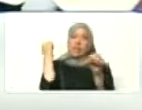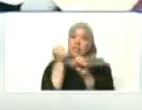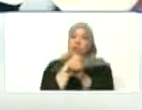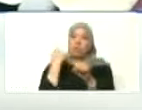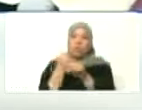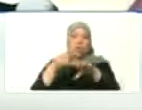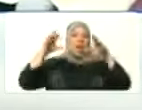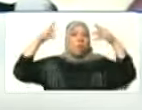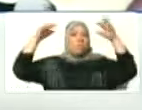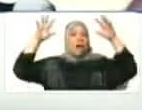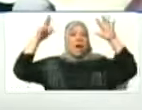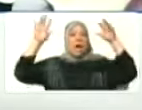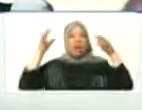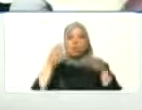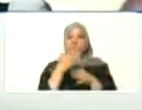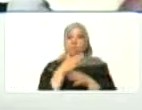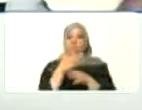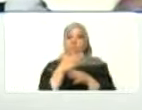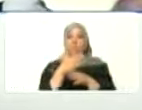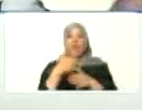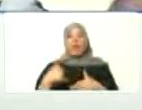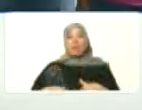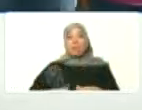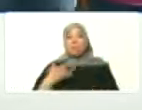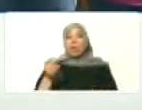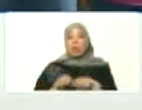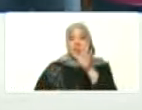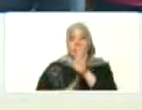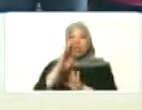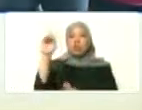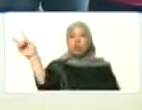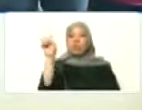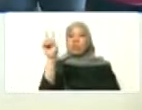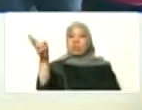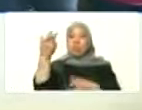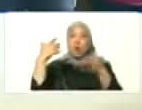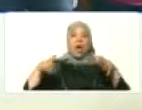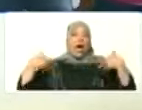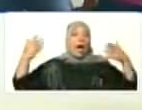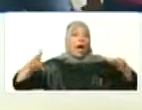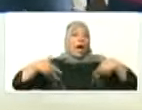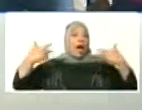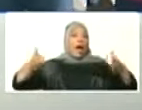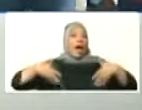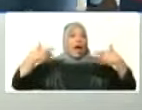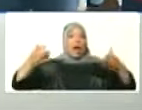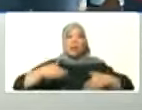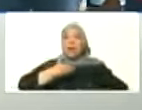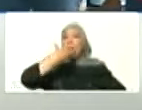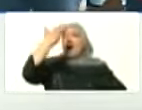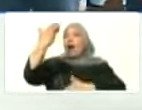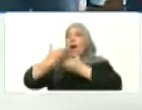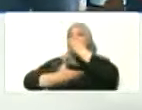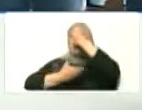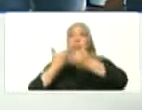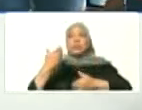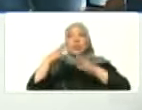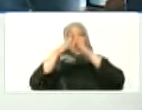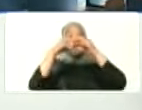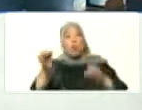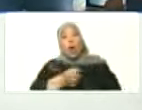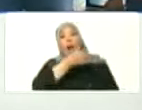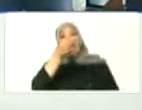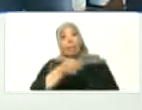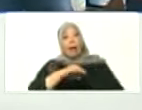para compartir, para levantar este país. Y eso, bueno, es lo que están gritando acá, no solamente mientras usted dio el pase, es que tienen toda la tarde